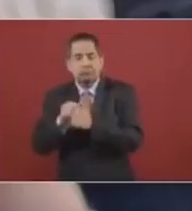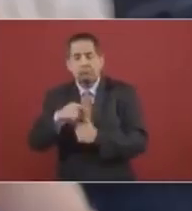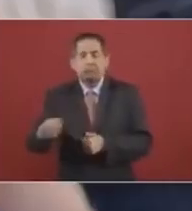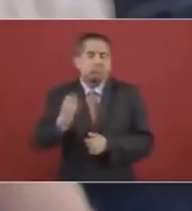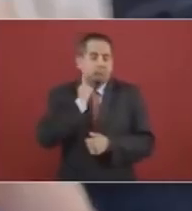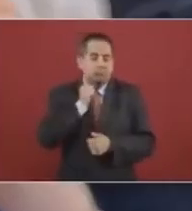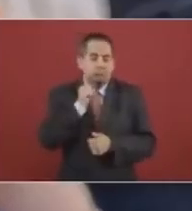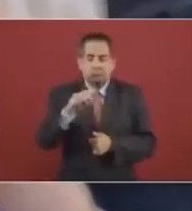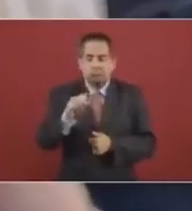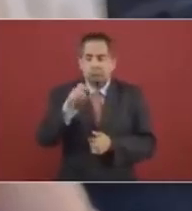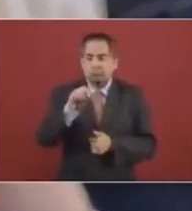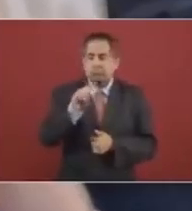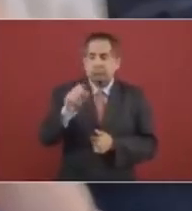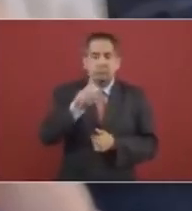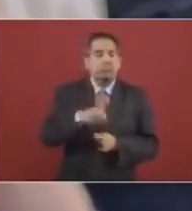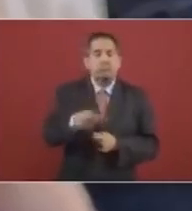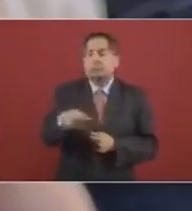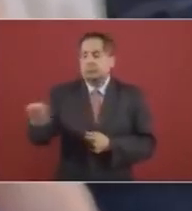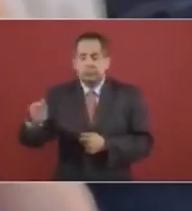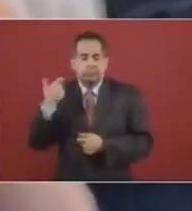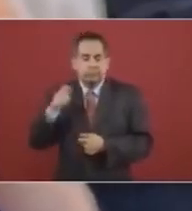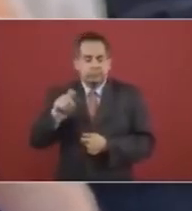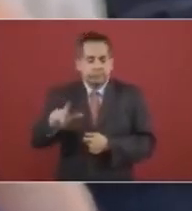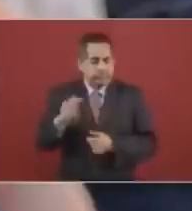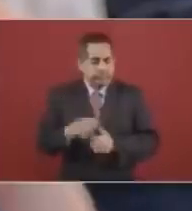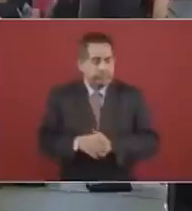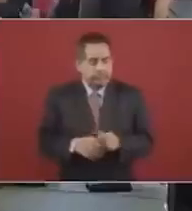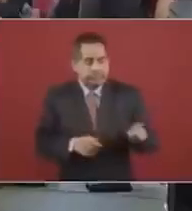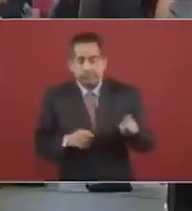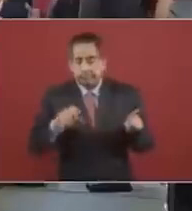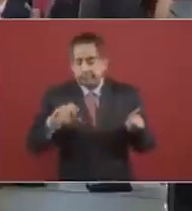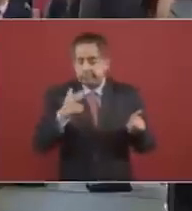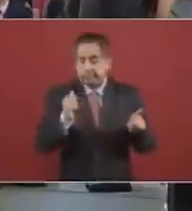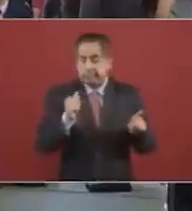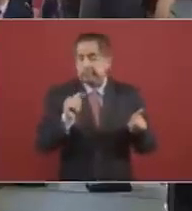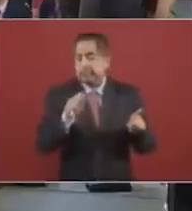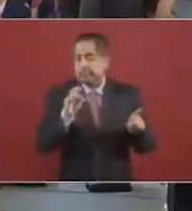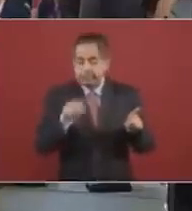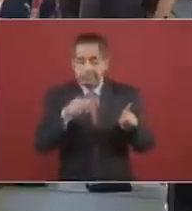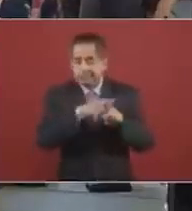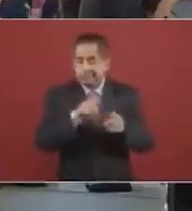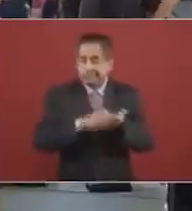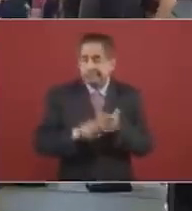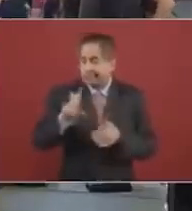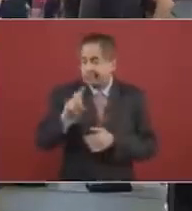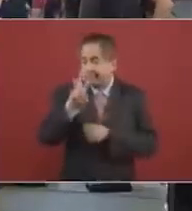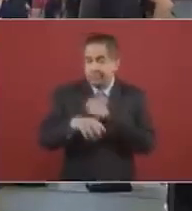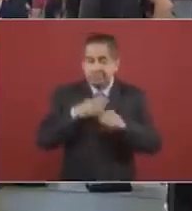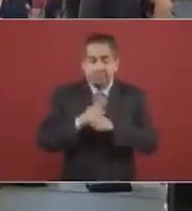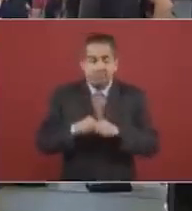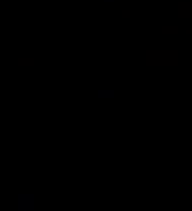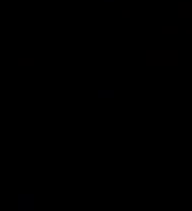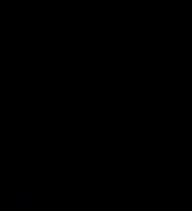el pasado 27 de febrero. En 2018, Chapman regresa con la candidatura después de 34 años de no vivir